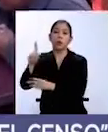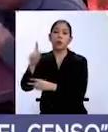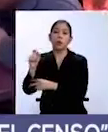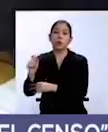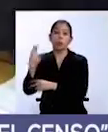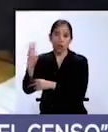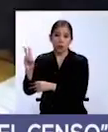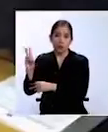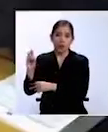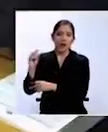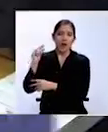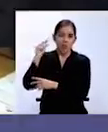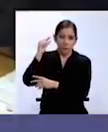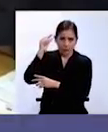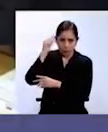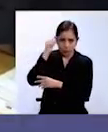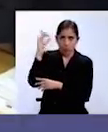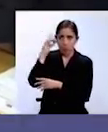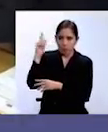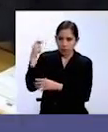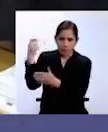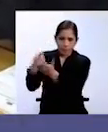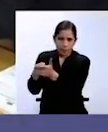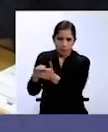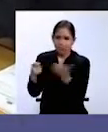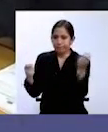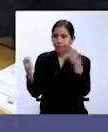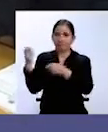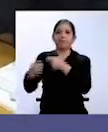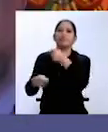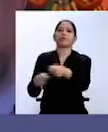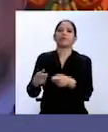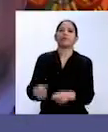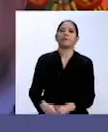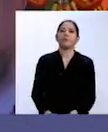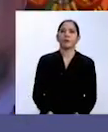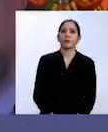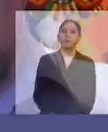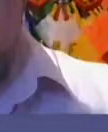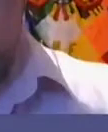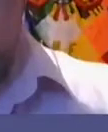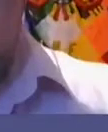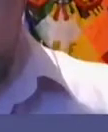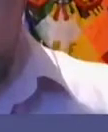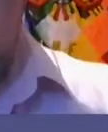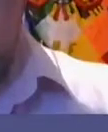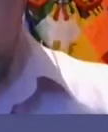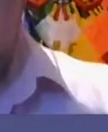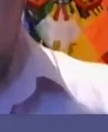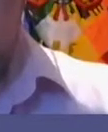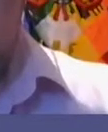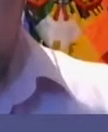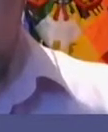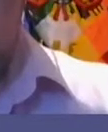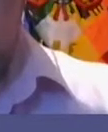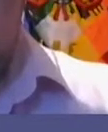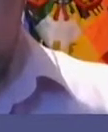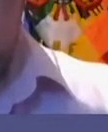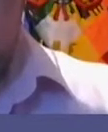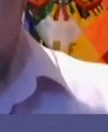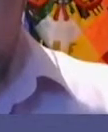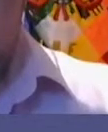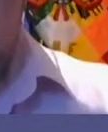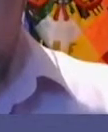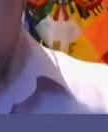a parte del Tesoro General de la Nación. Bien, qué importante es hacerles entender a los sectores de